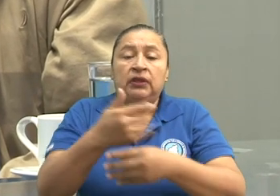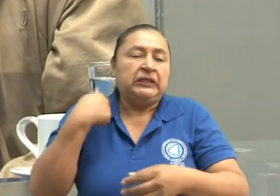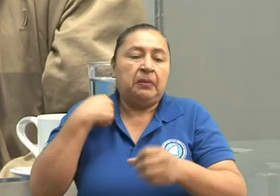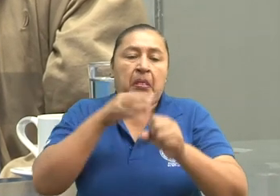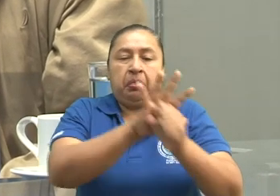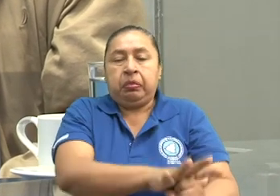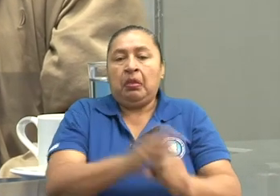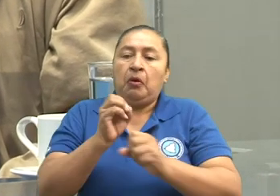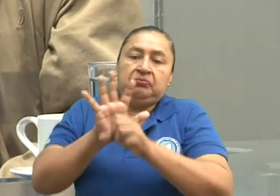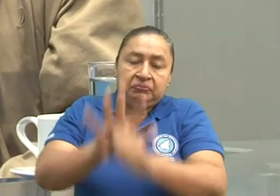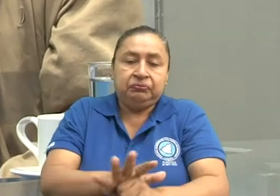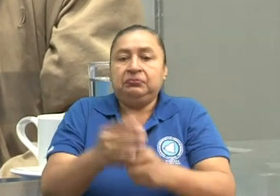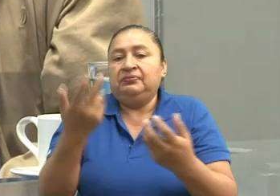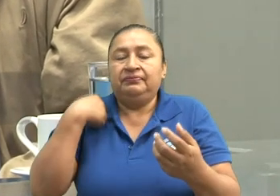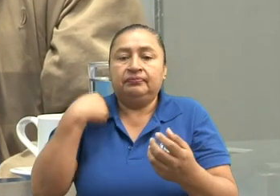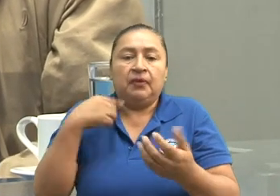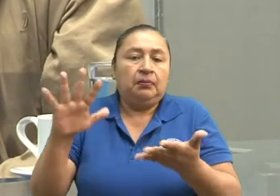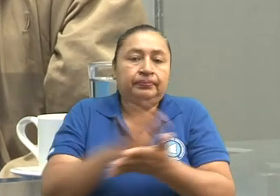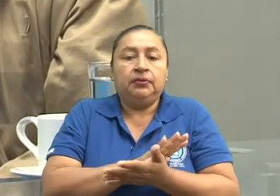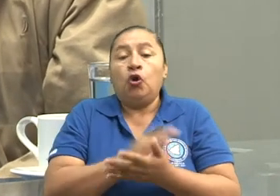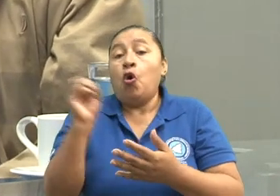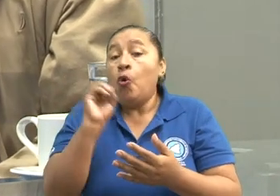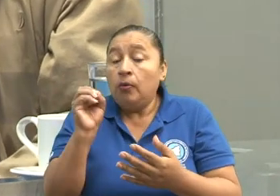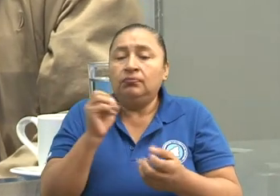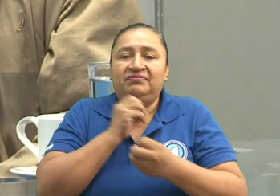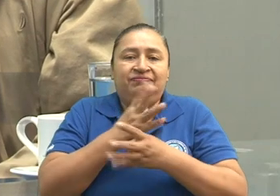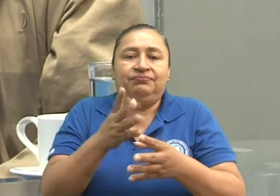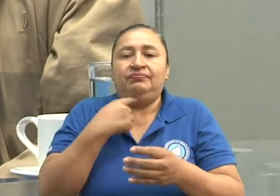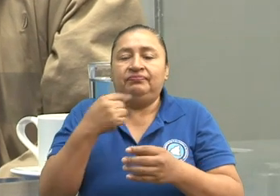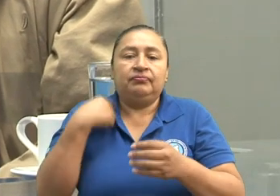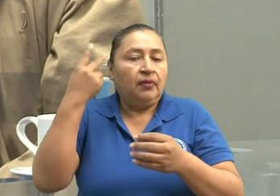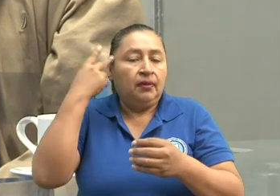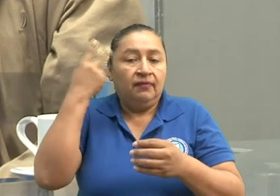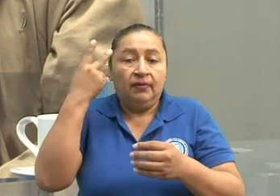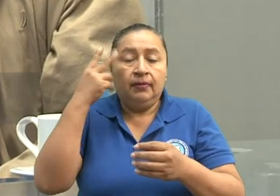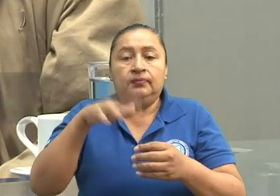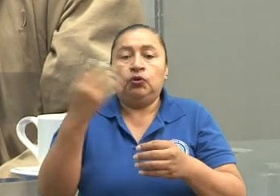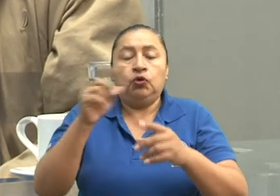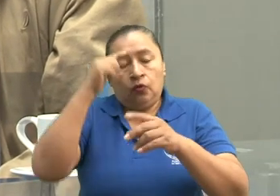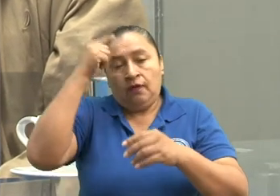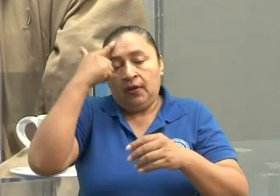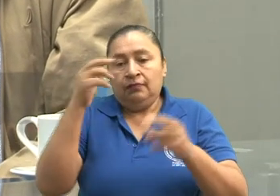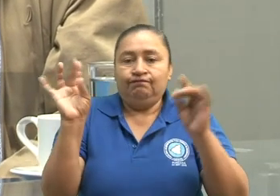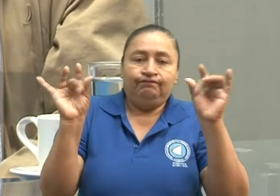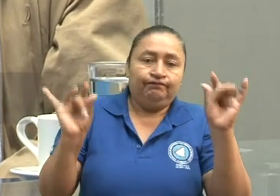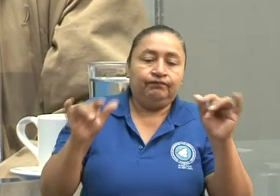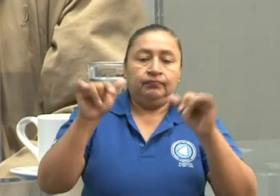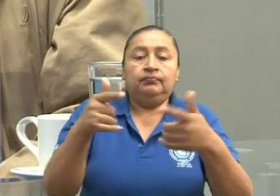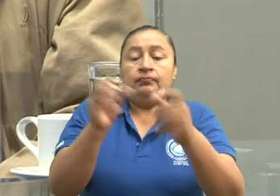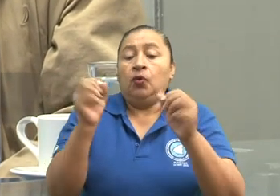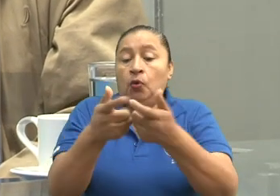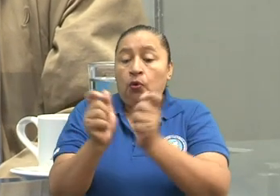reprimidas y destruidas, ¿verdad? O mediatizadas por la acción de los gobiernos oligarcas y de estos sectores